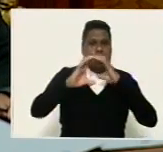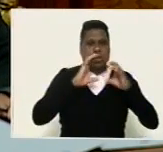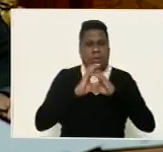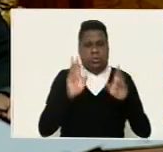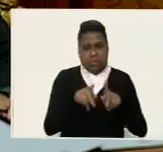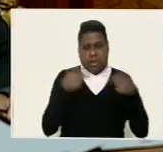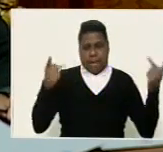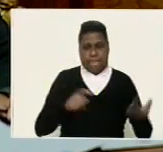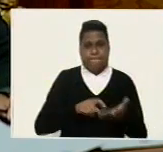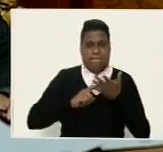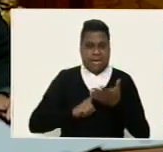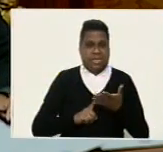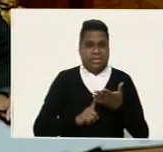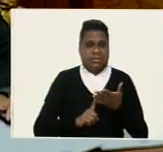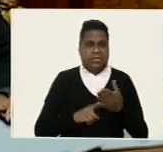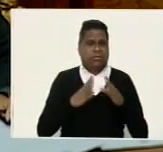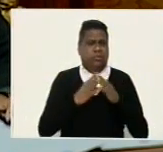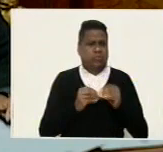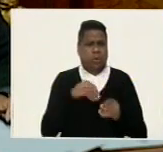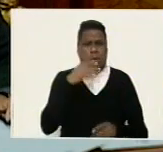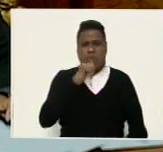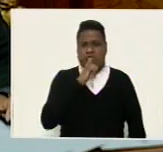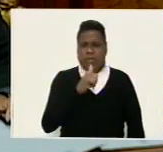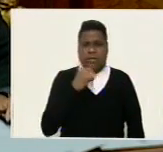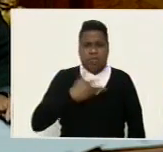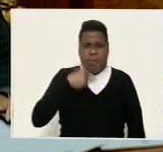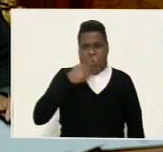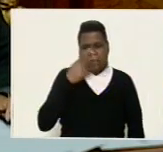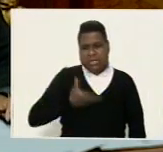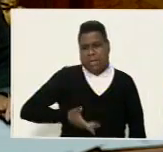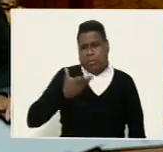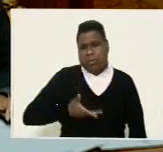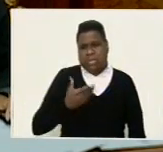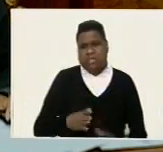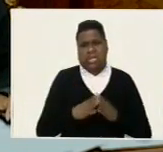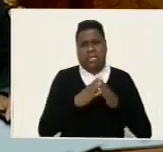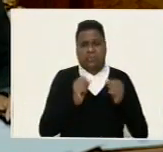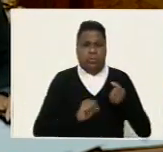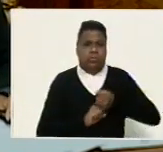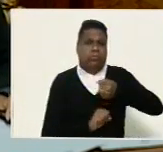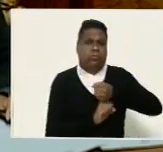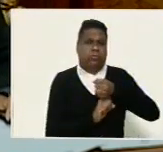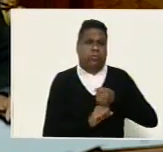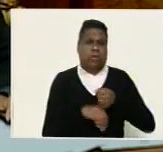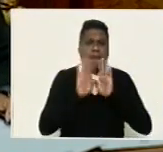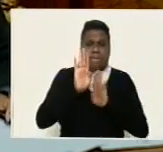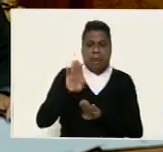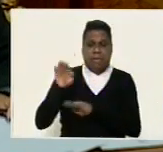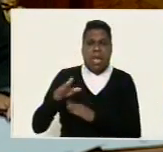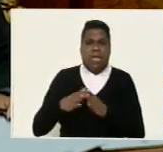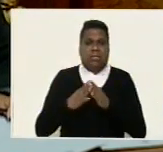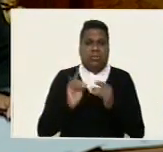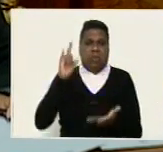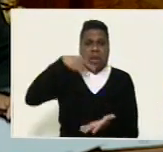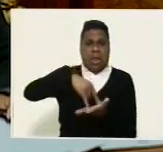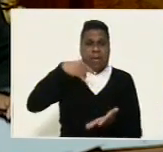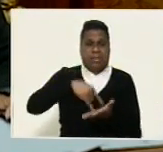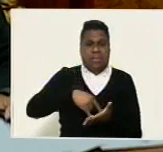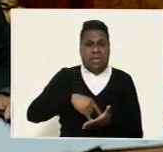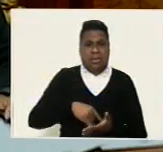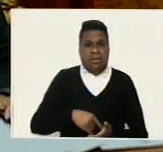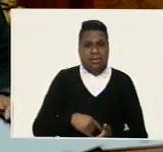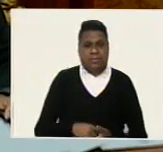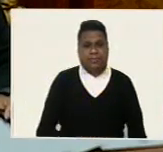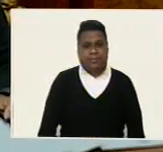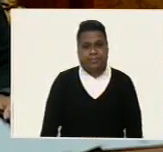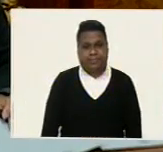Orinoco, Artillería del Pensamiento, y la militar, con énfasis en la Batalla de Carabobo, considerando que el